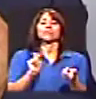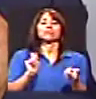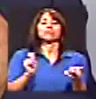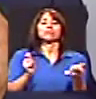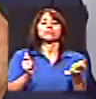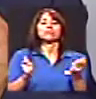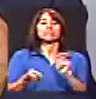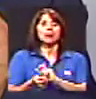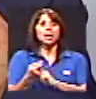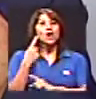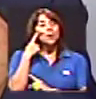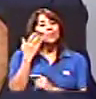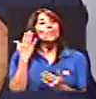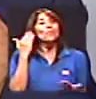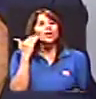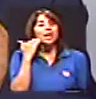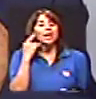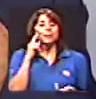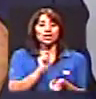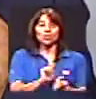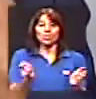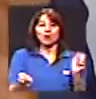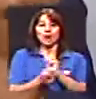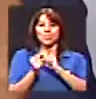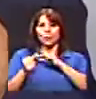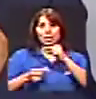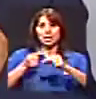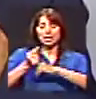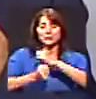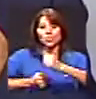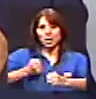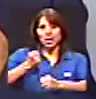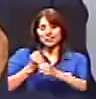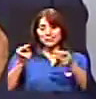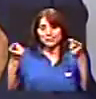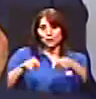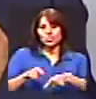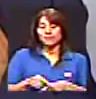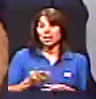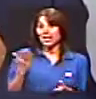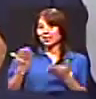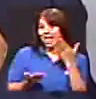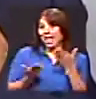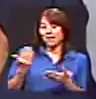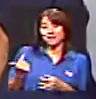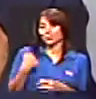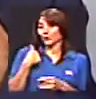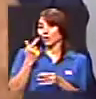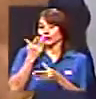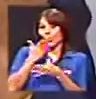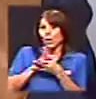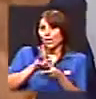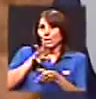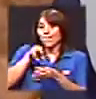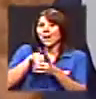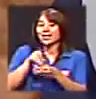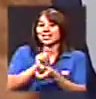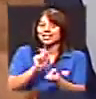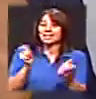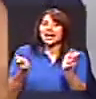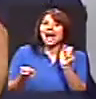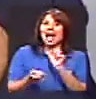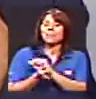generacional que está ocurriendo. Tal vez yo no soy parte de ese cambio generacional porque no soy tan